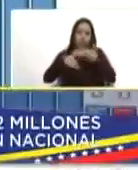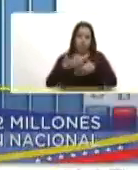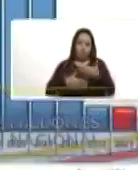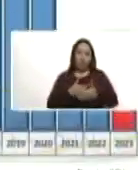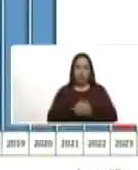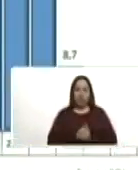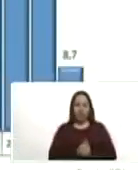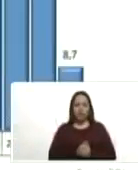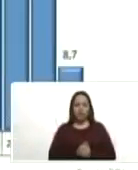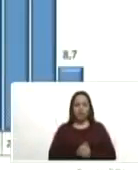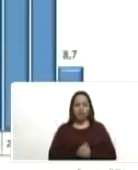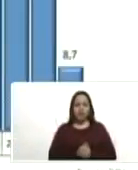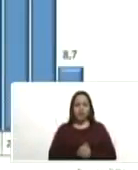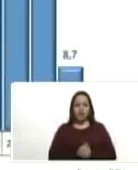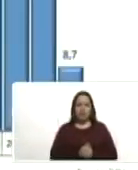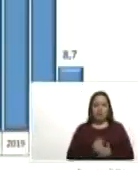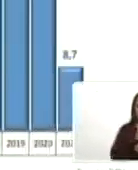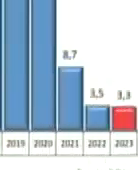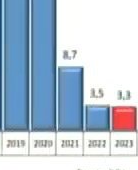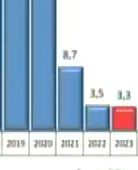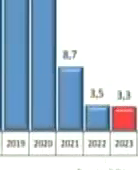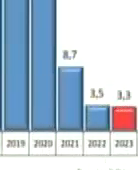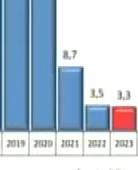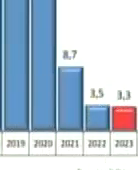saliendo de la pandemia 202